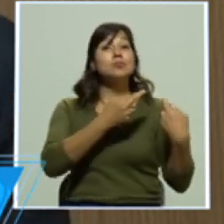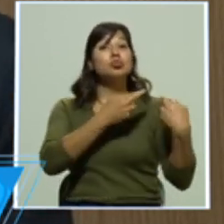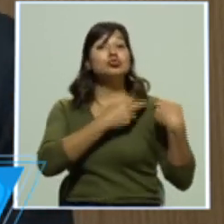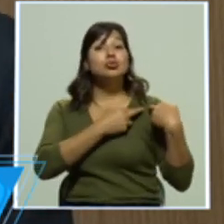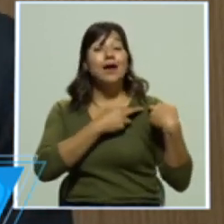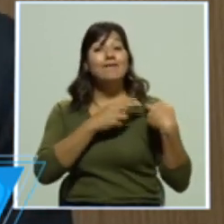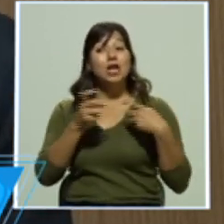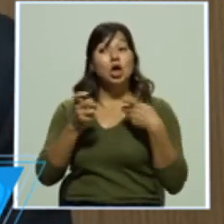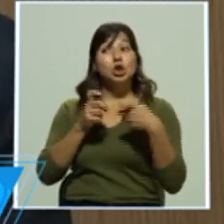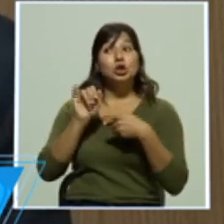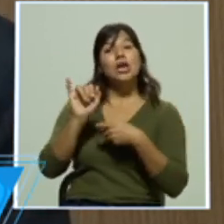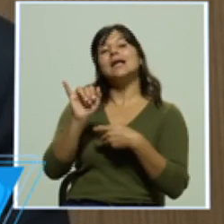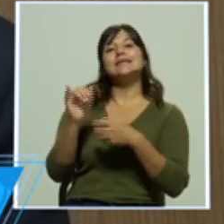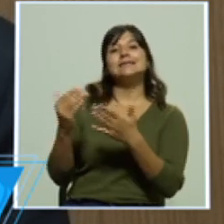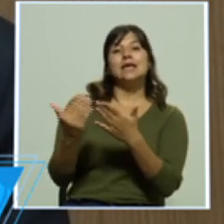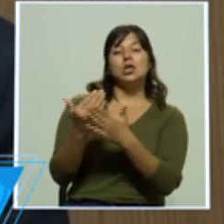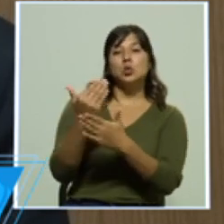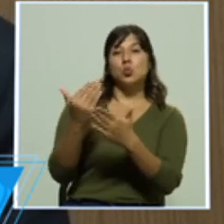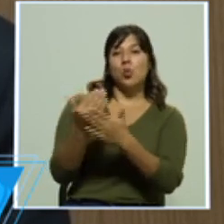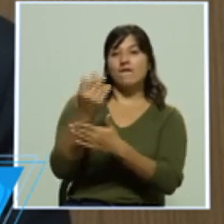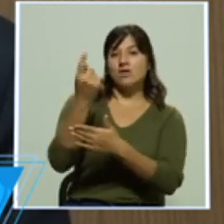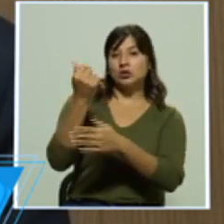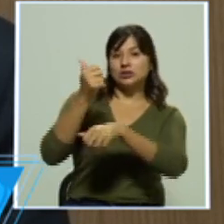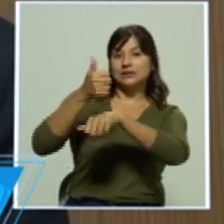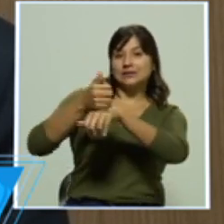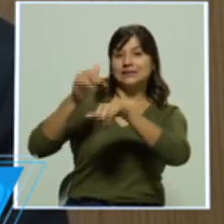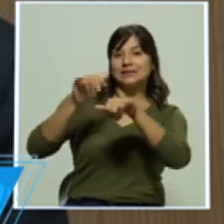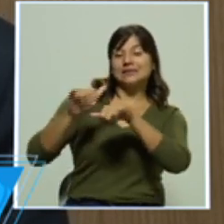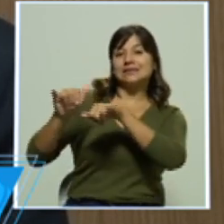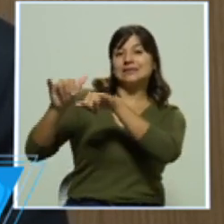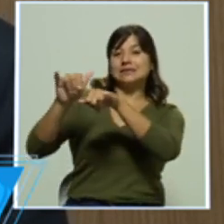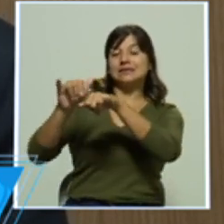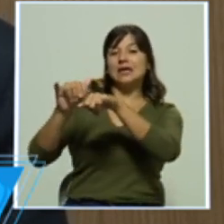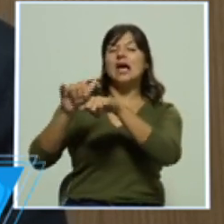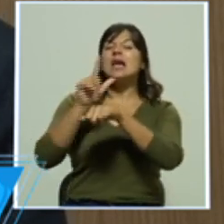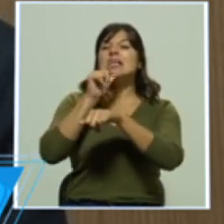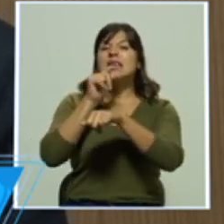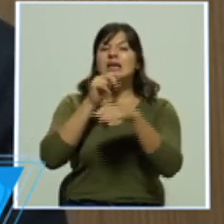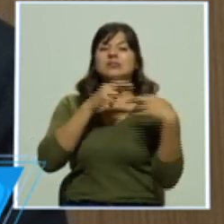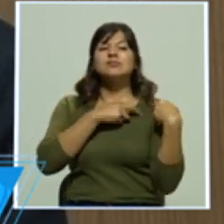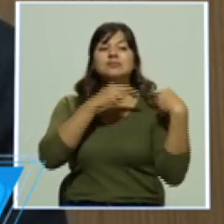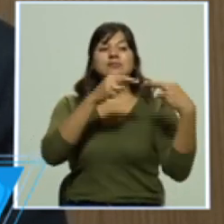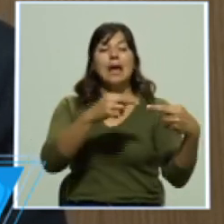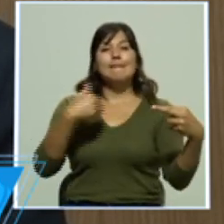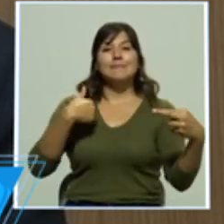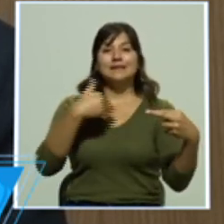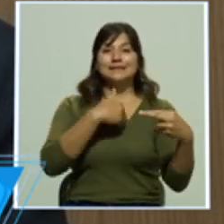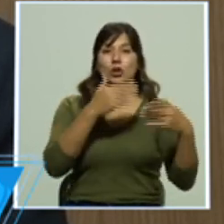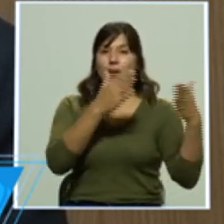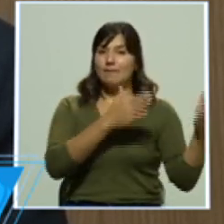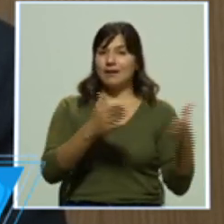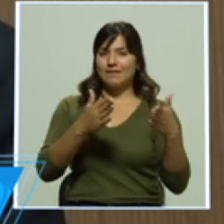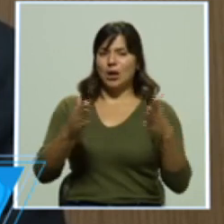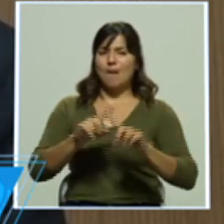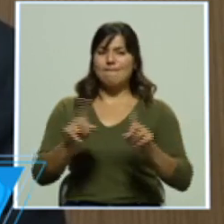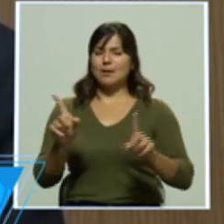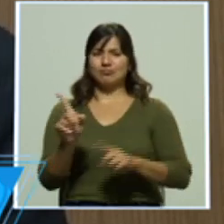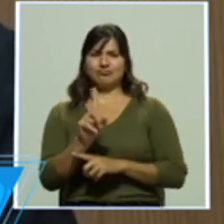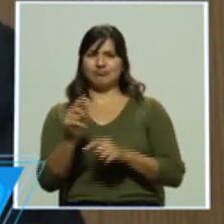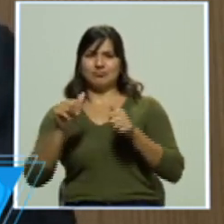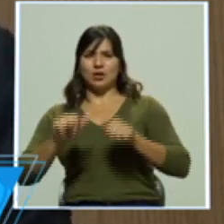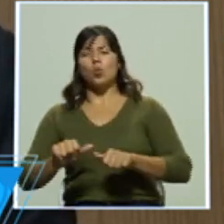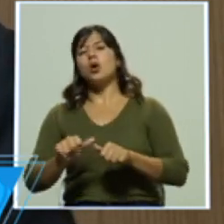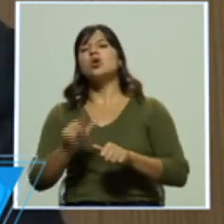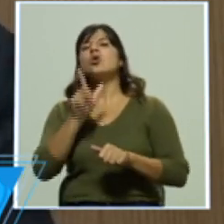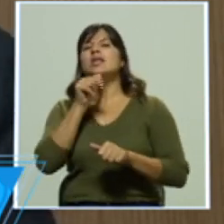responsabilidades que corresponden a la Dirección del Servicio Civil al Ministerio de Planificación, y con eso